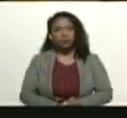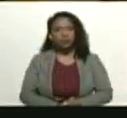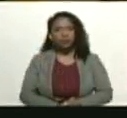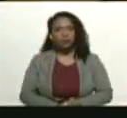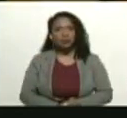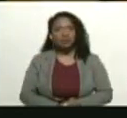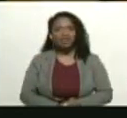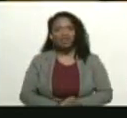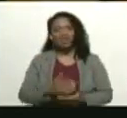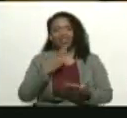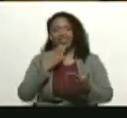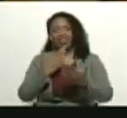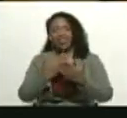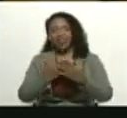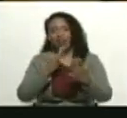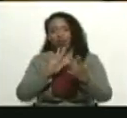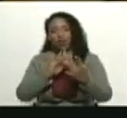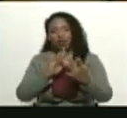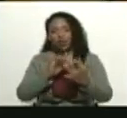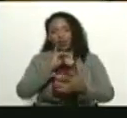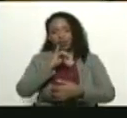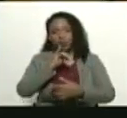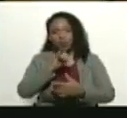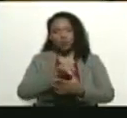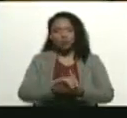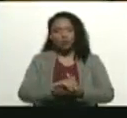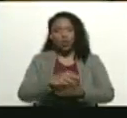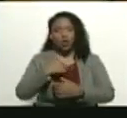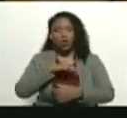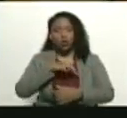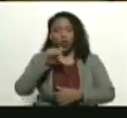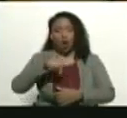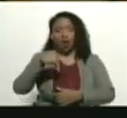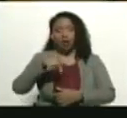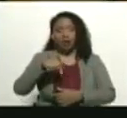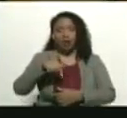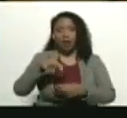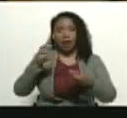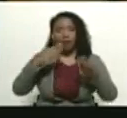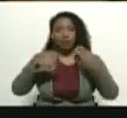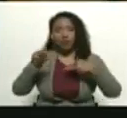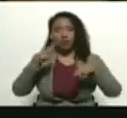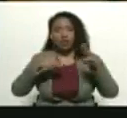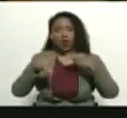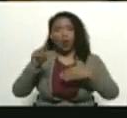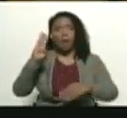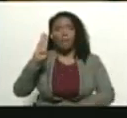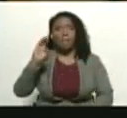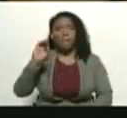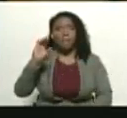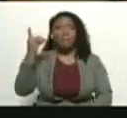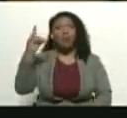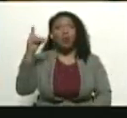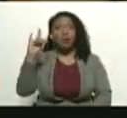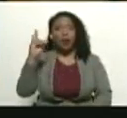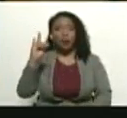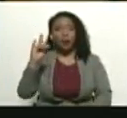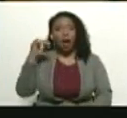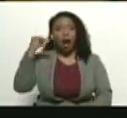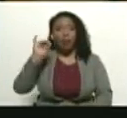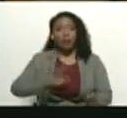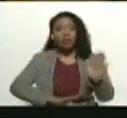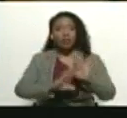Gracias, Estudio, por el contacto informativo. En este momento nos encontramos en el Museo Boliviano, donde se desarrolla